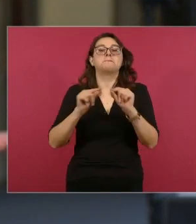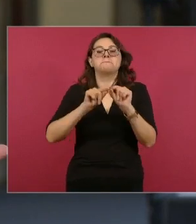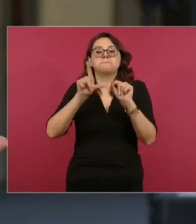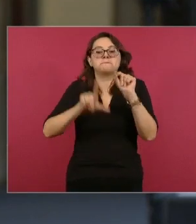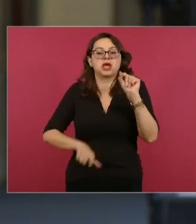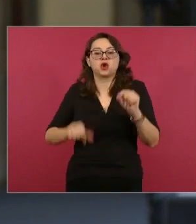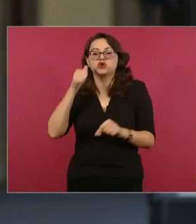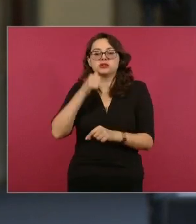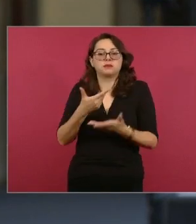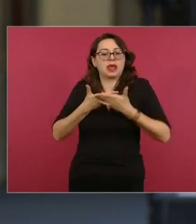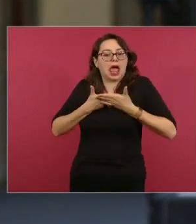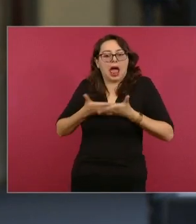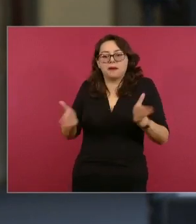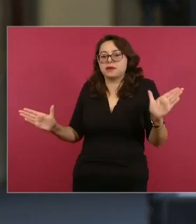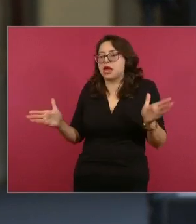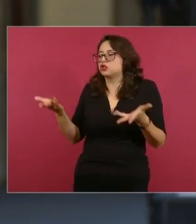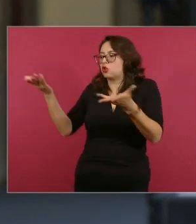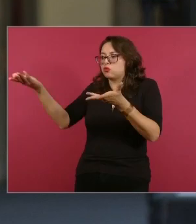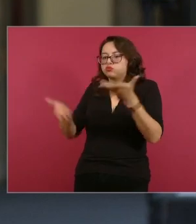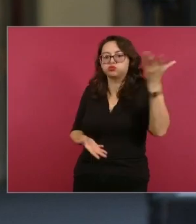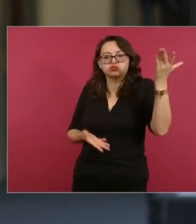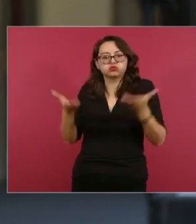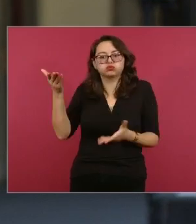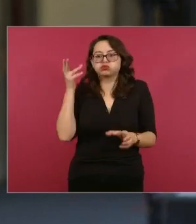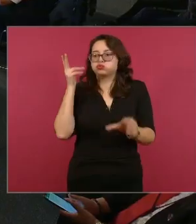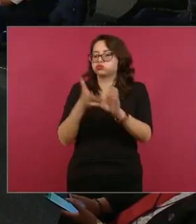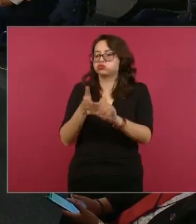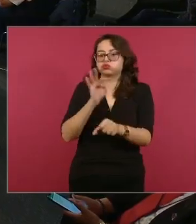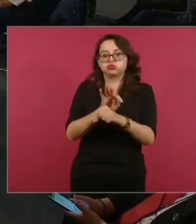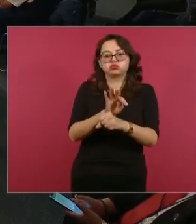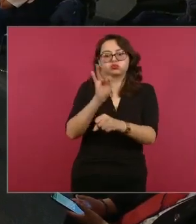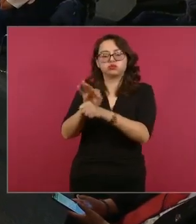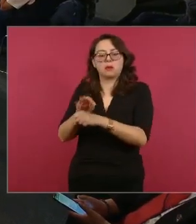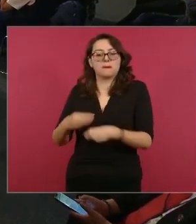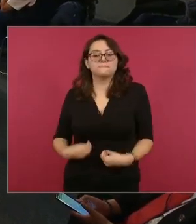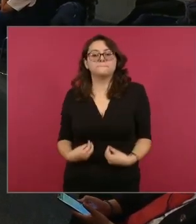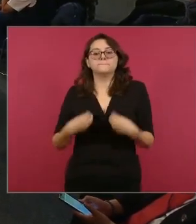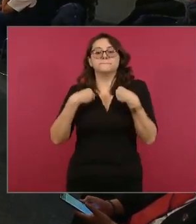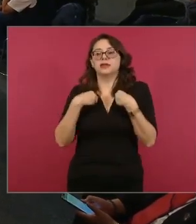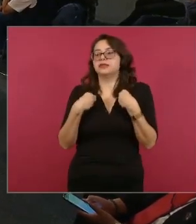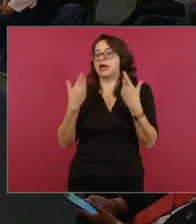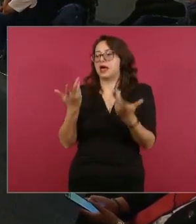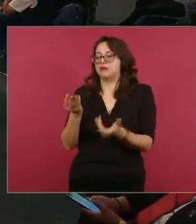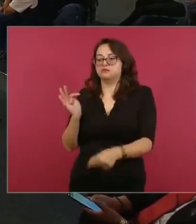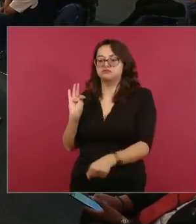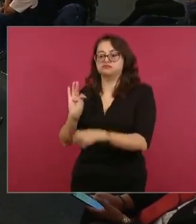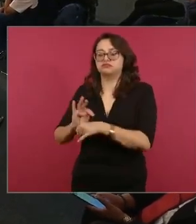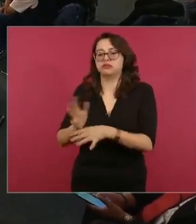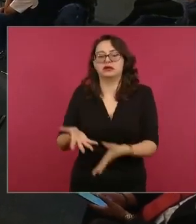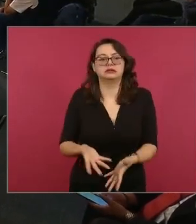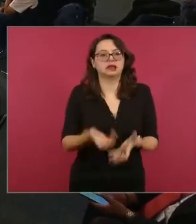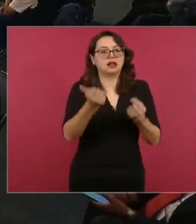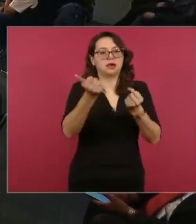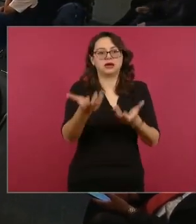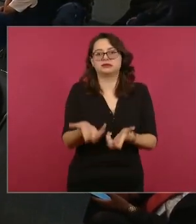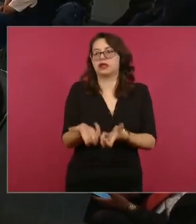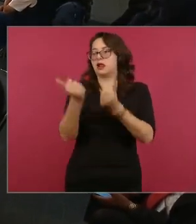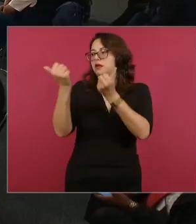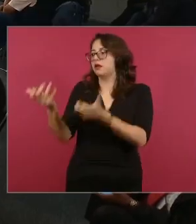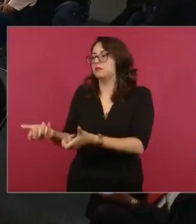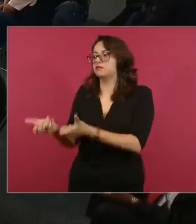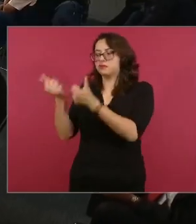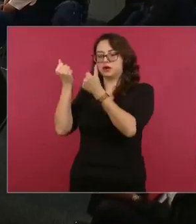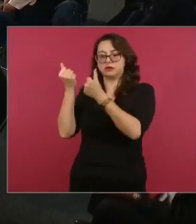México siempre nos tendió la mano, siempre nos dio hogar y salvó la vida de muchos de nuestros compañeros y